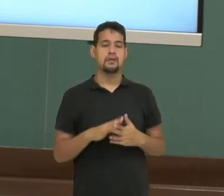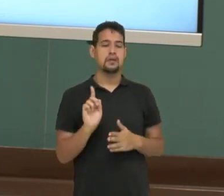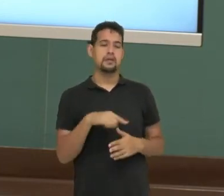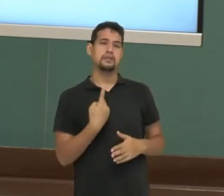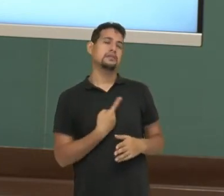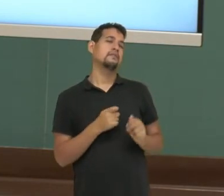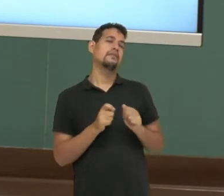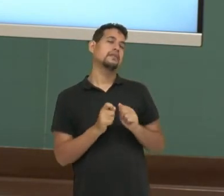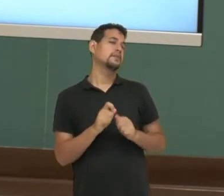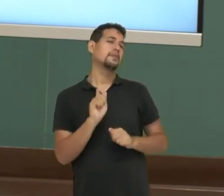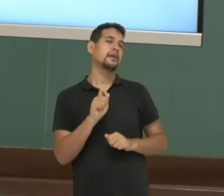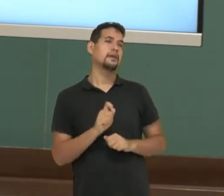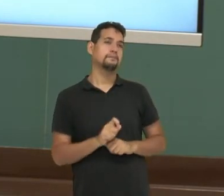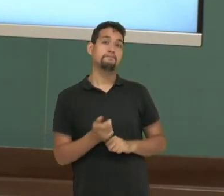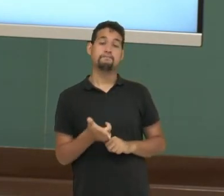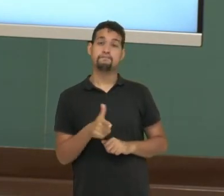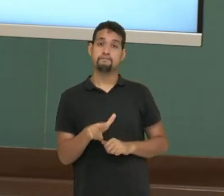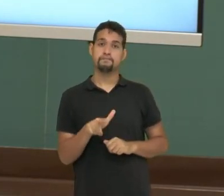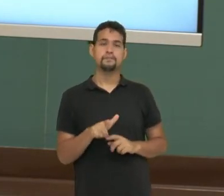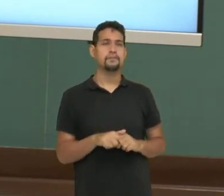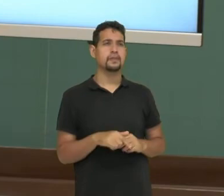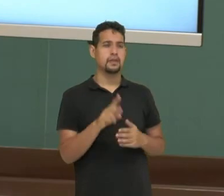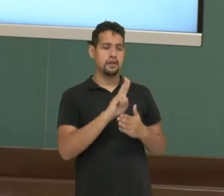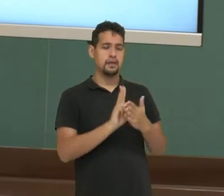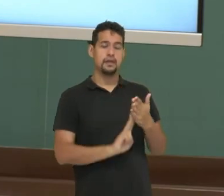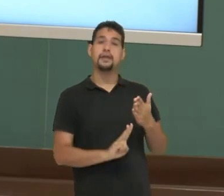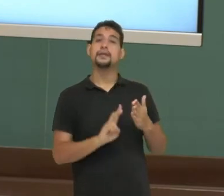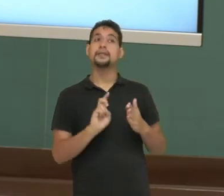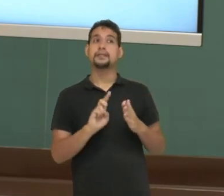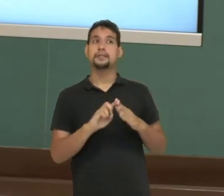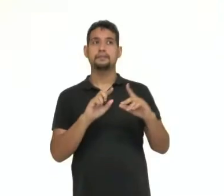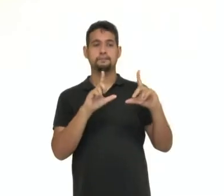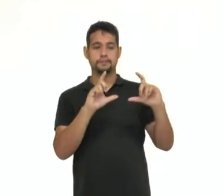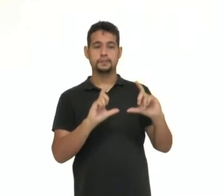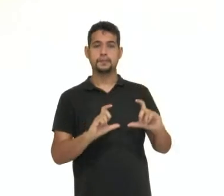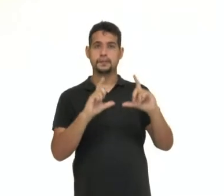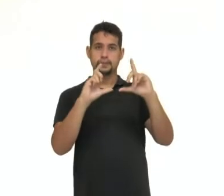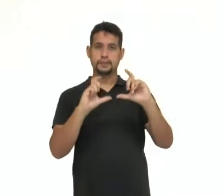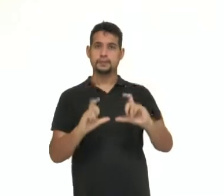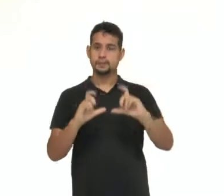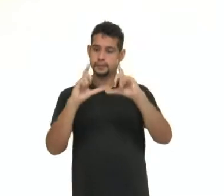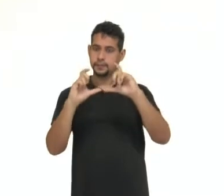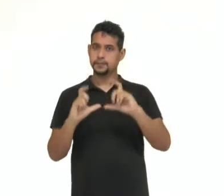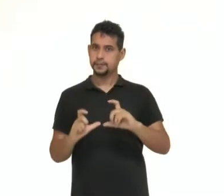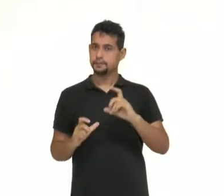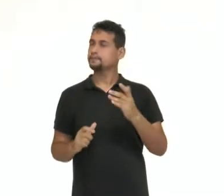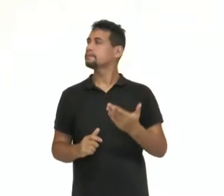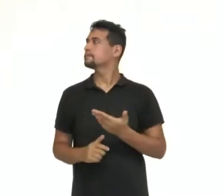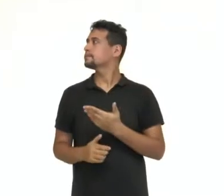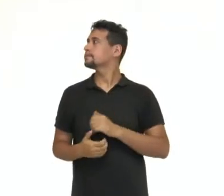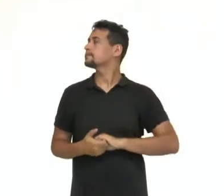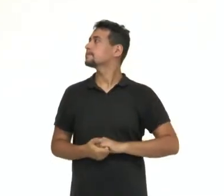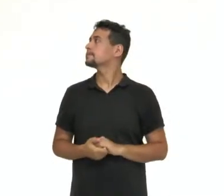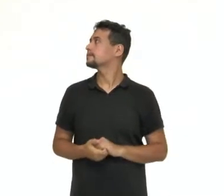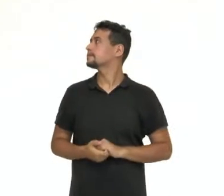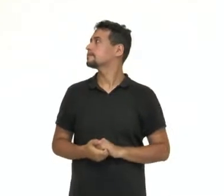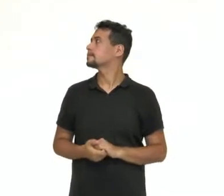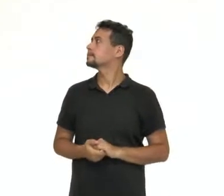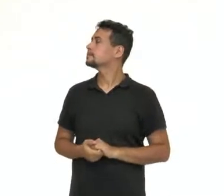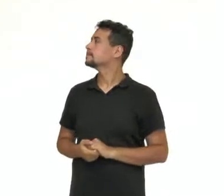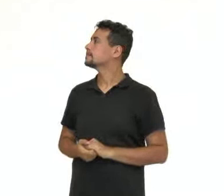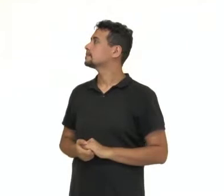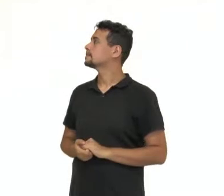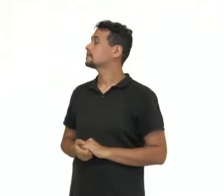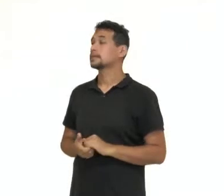a seguir. Vamos a leer el cambio climático. Primero,